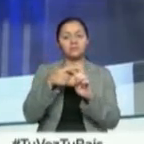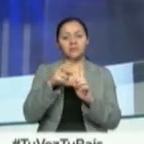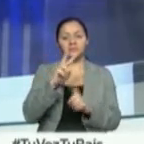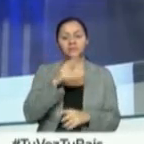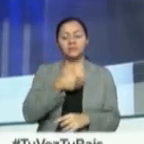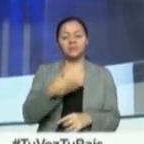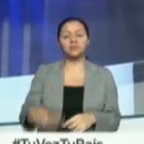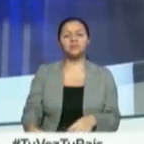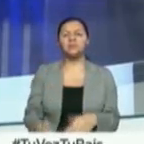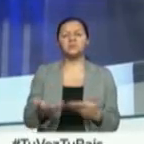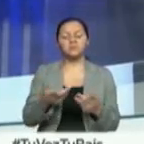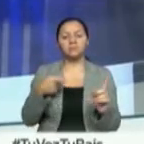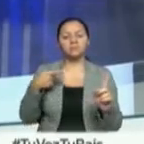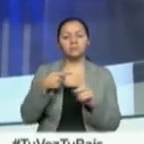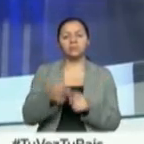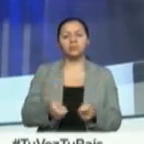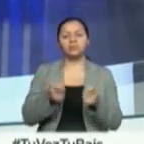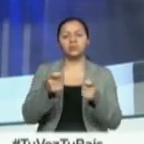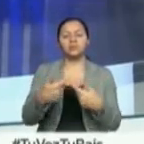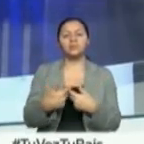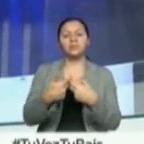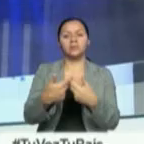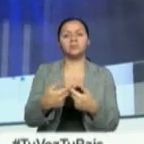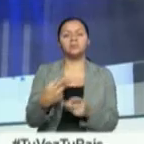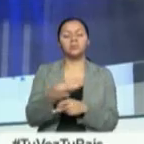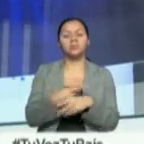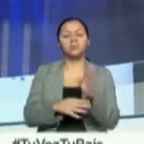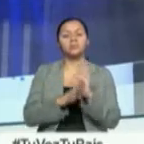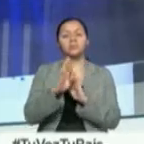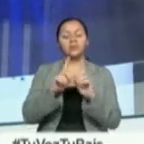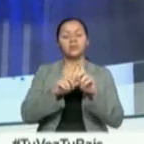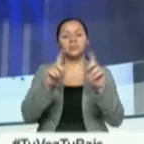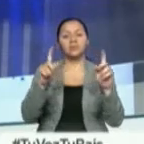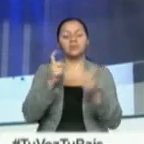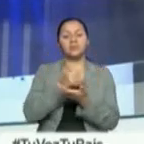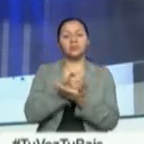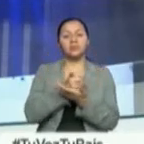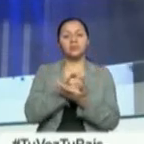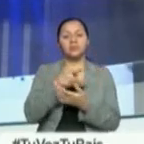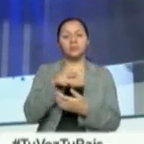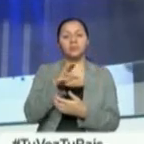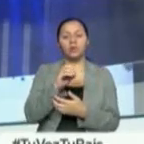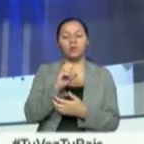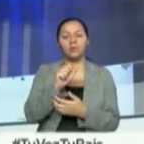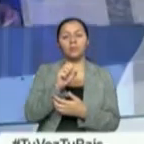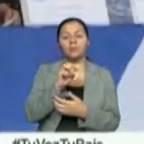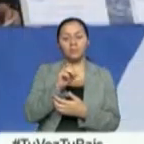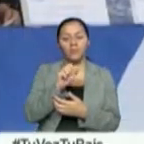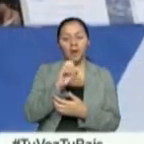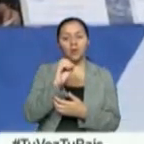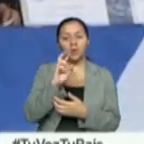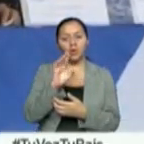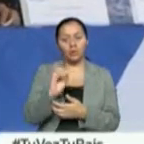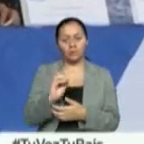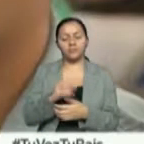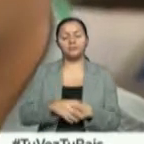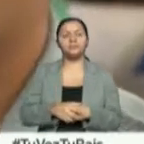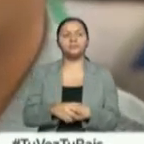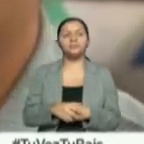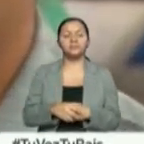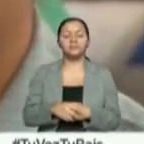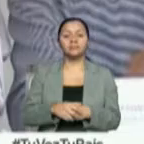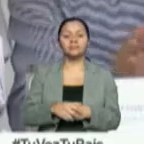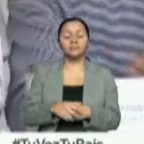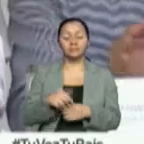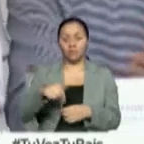mandatario fue la entrega de un crédito productivo a la empresa camaronera broma ahorro este martes 13 de